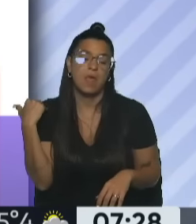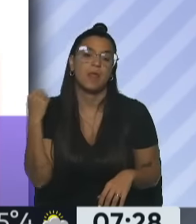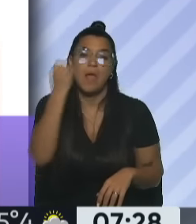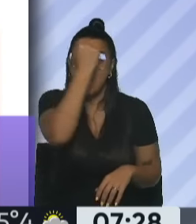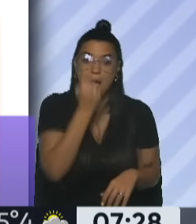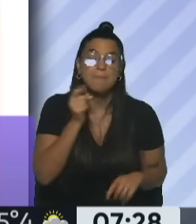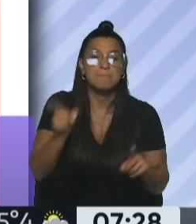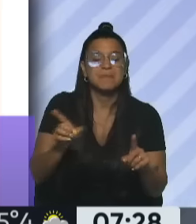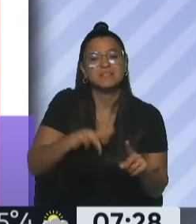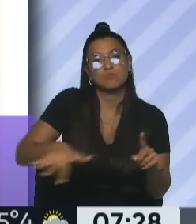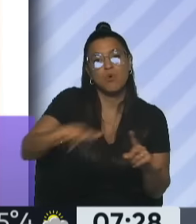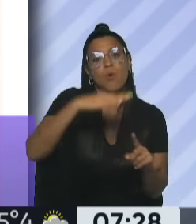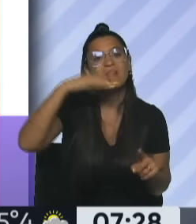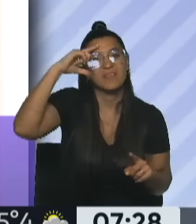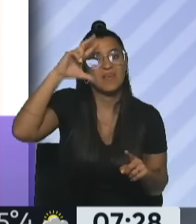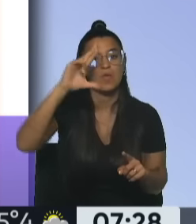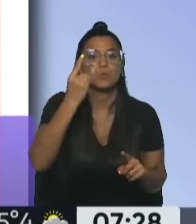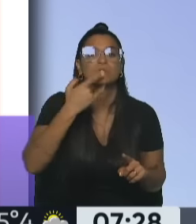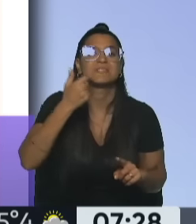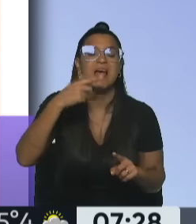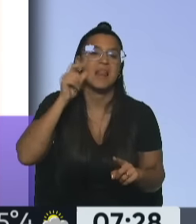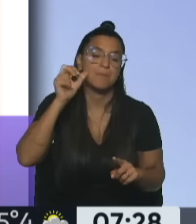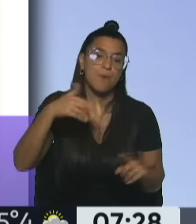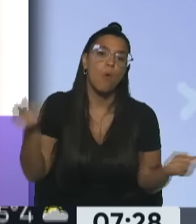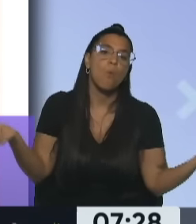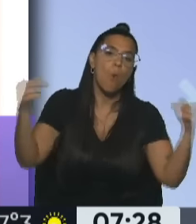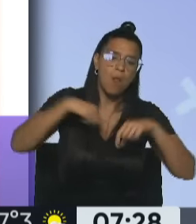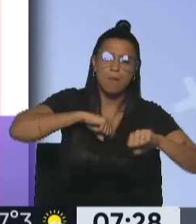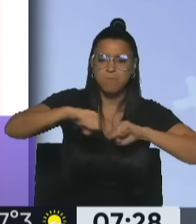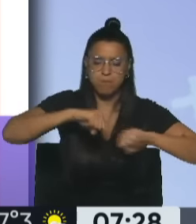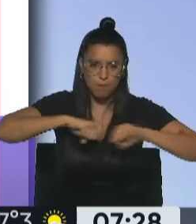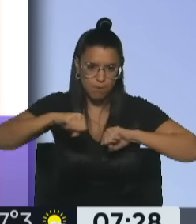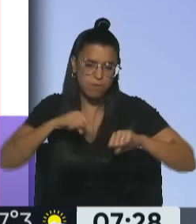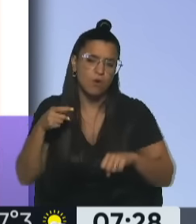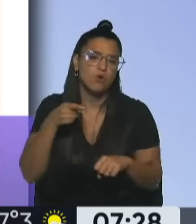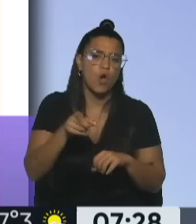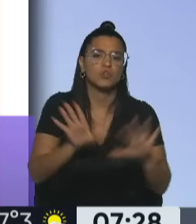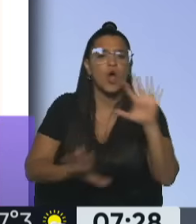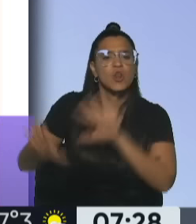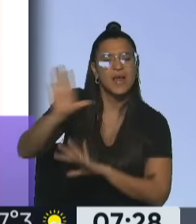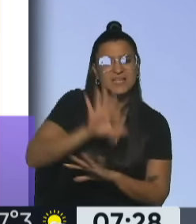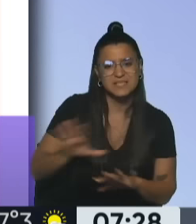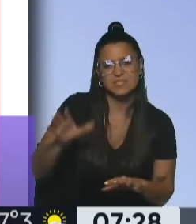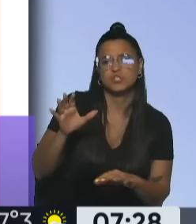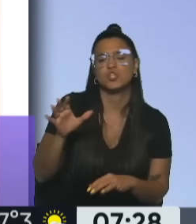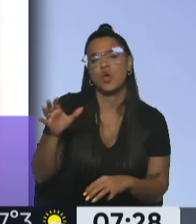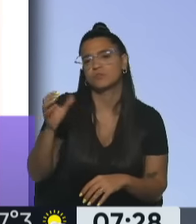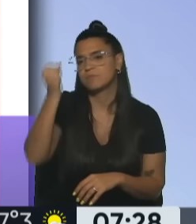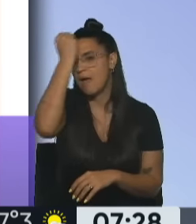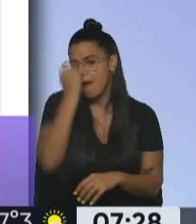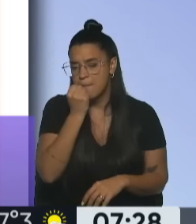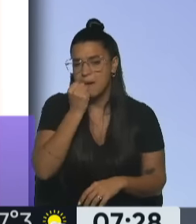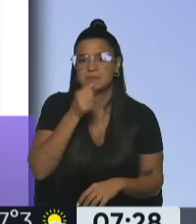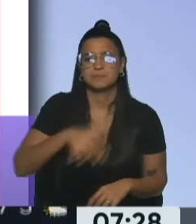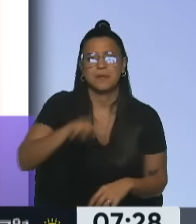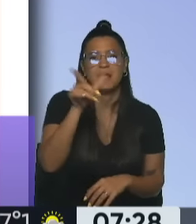en Jerusalén. Dice: la CFDI han reanudado el combate contra la organización terrorista Hamás en